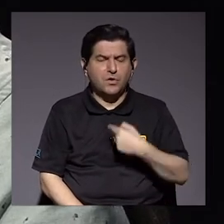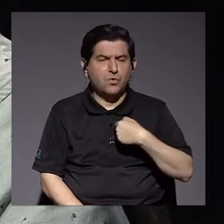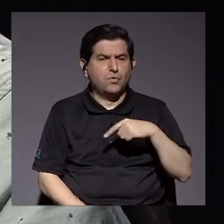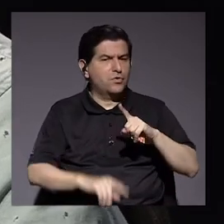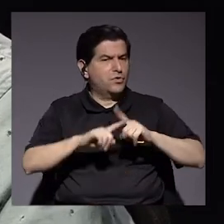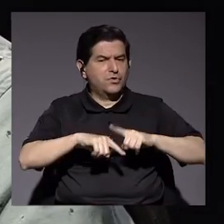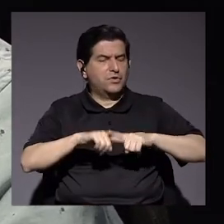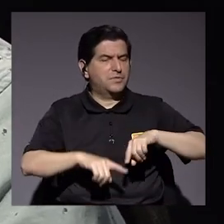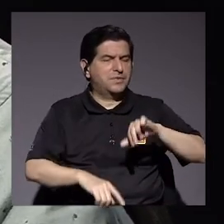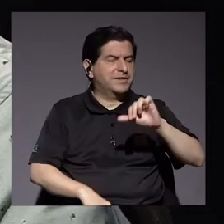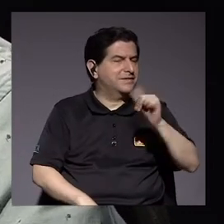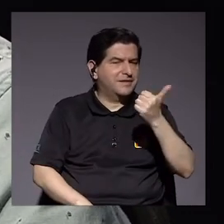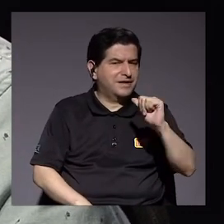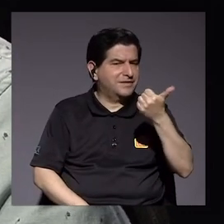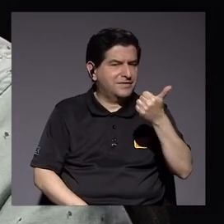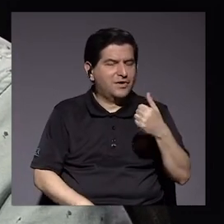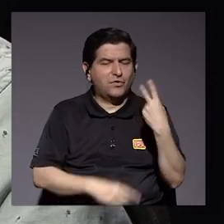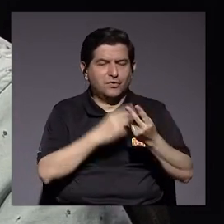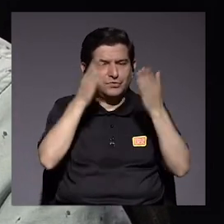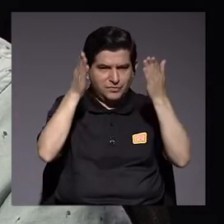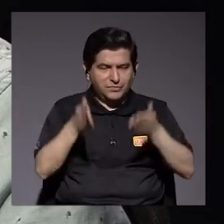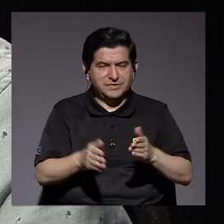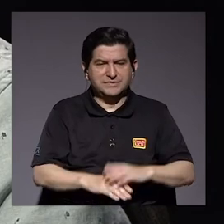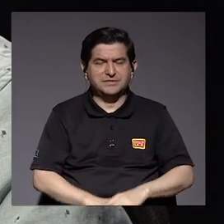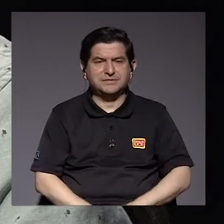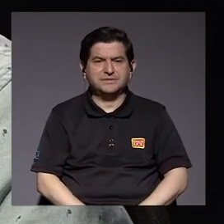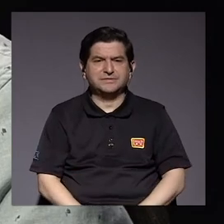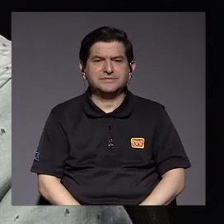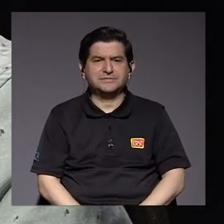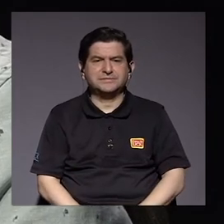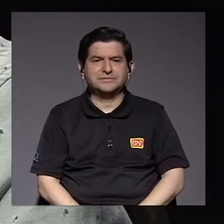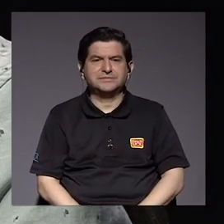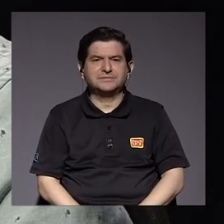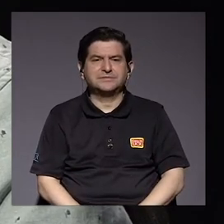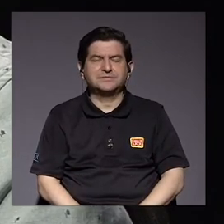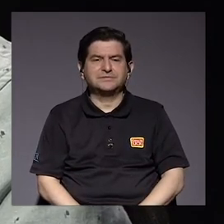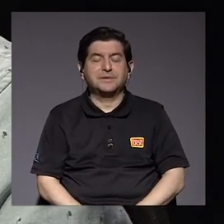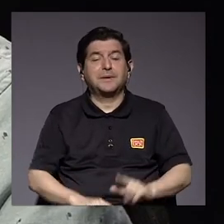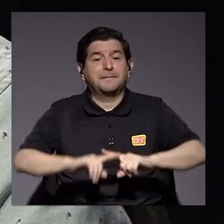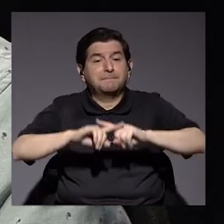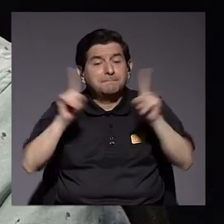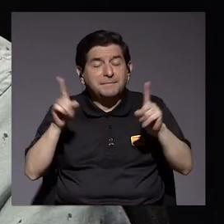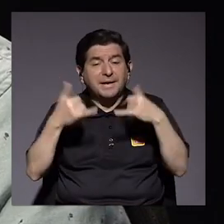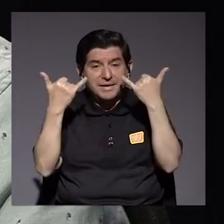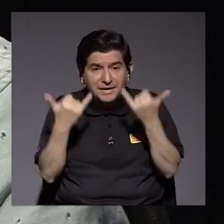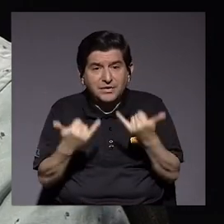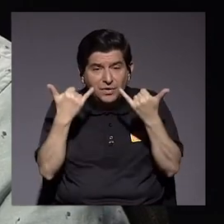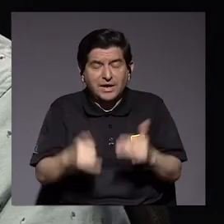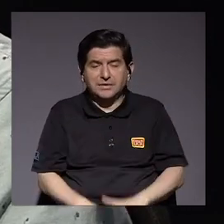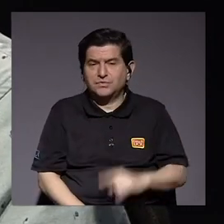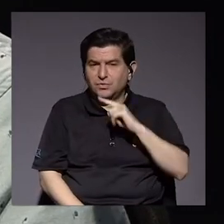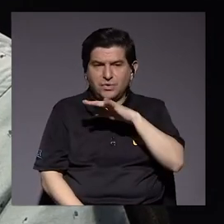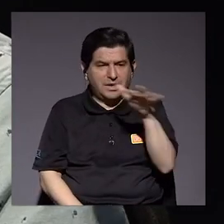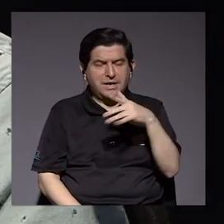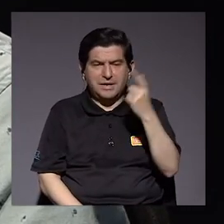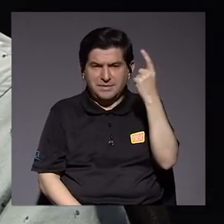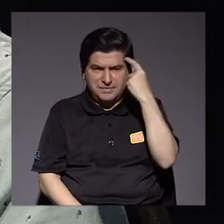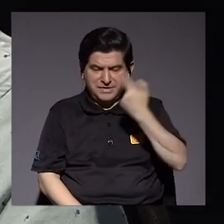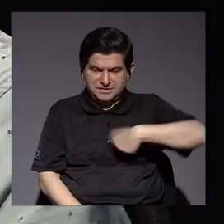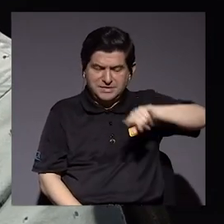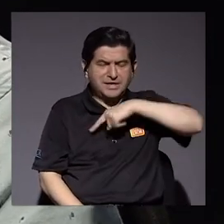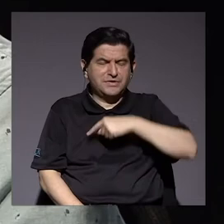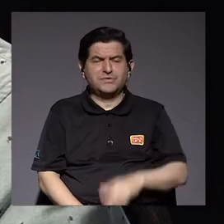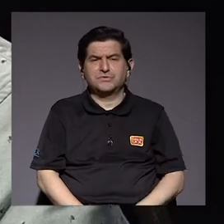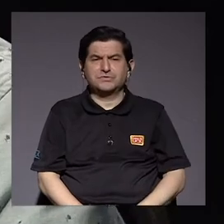de vivir dependiendo de lo que hagan los vecinos. La despensa, perdón, sí. Sin embargo, en este momento es irreal pensar en que nosotros vamos